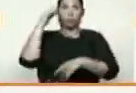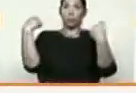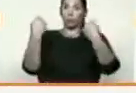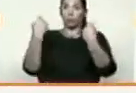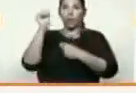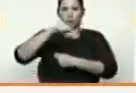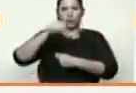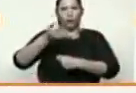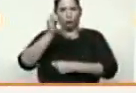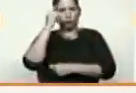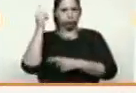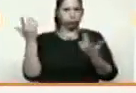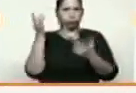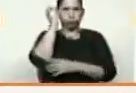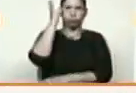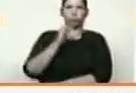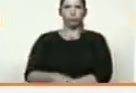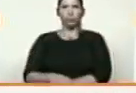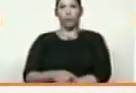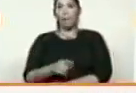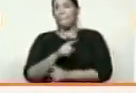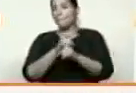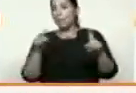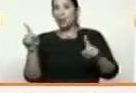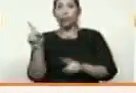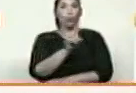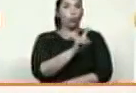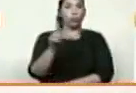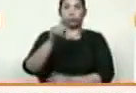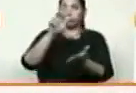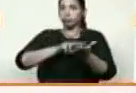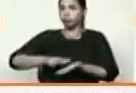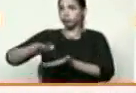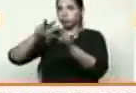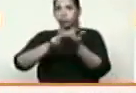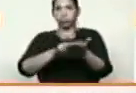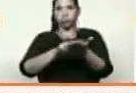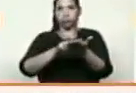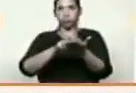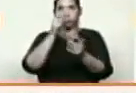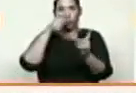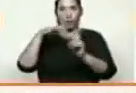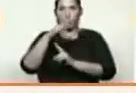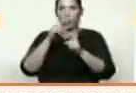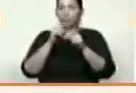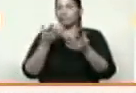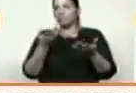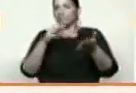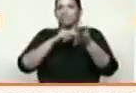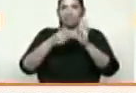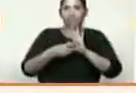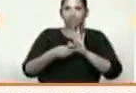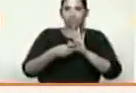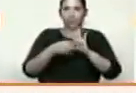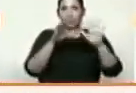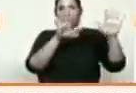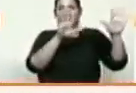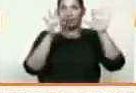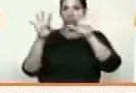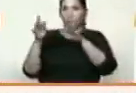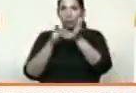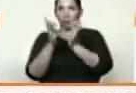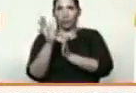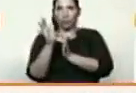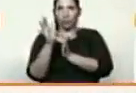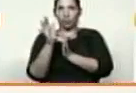verdad, pero no una aprobación popular. Es decir, el 19 de abril, algunos